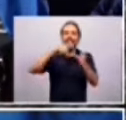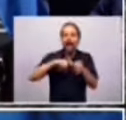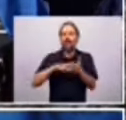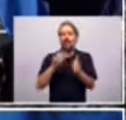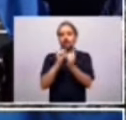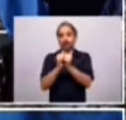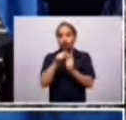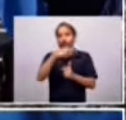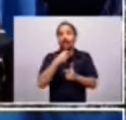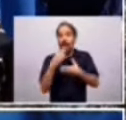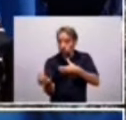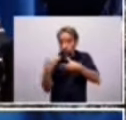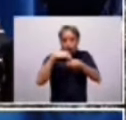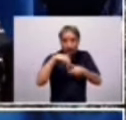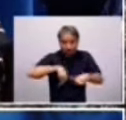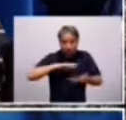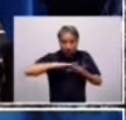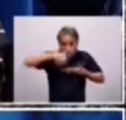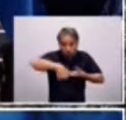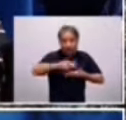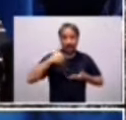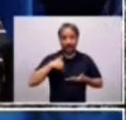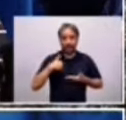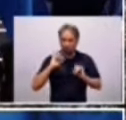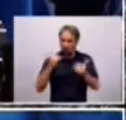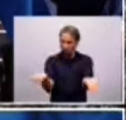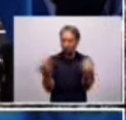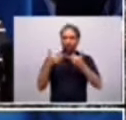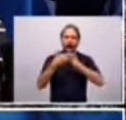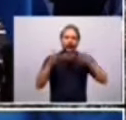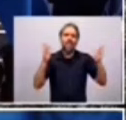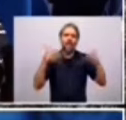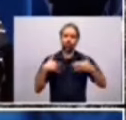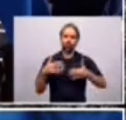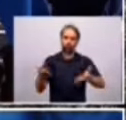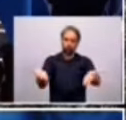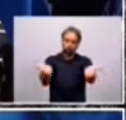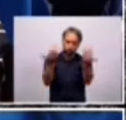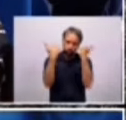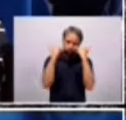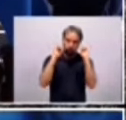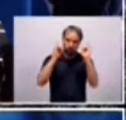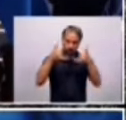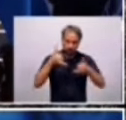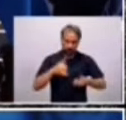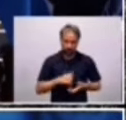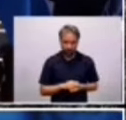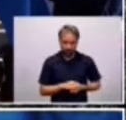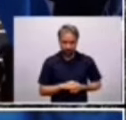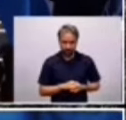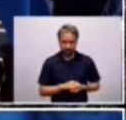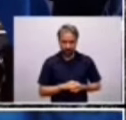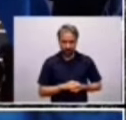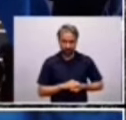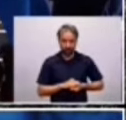76.000 millones que de dólares de ANSES. Guita de jubilados. Aportados durante no le diste décadas. Ni una soga, Lo que lo dejaste fue,